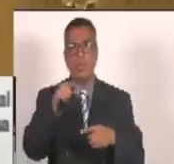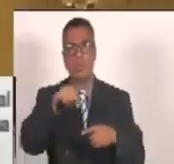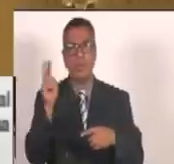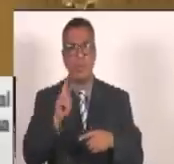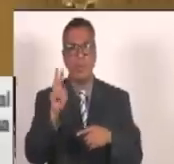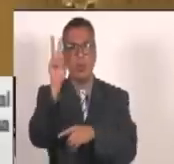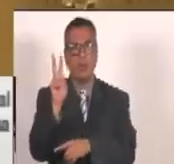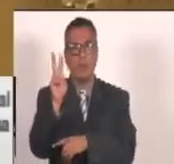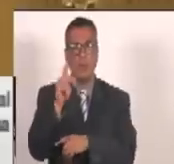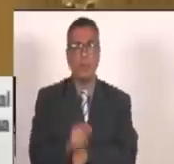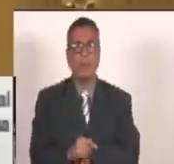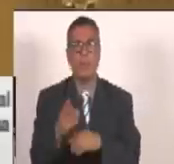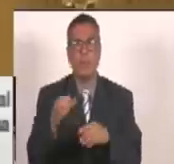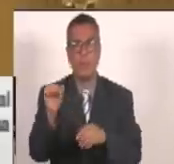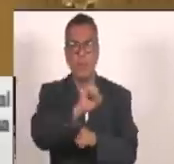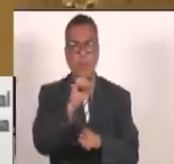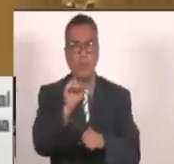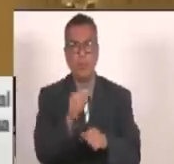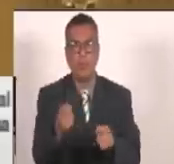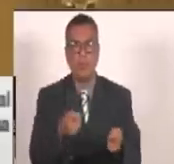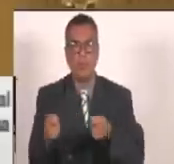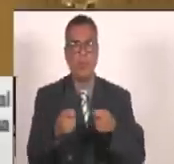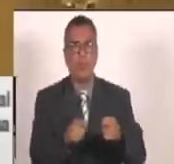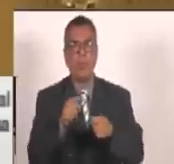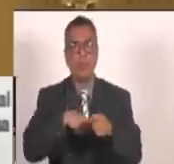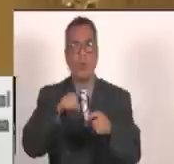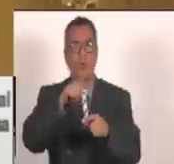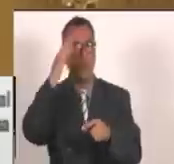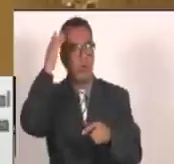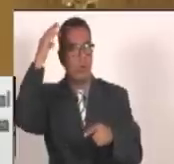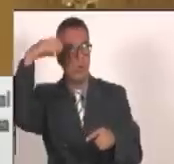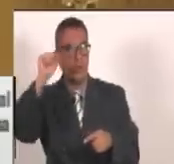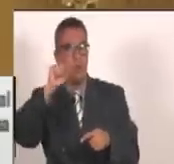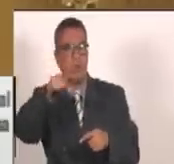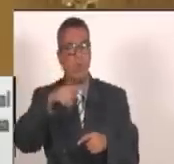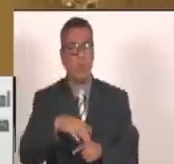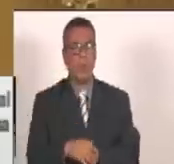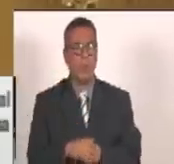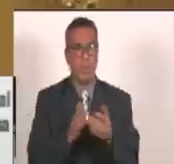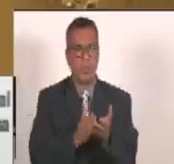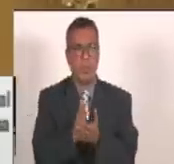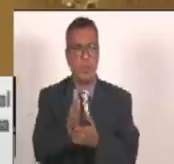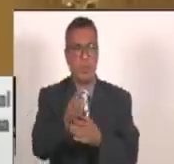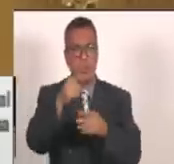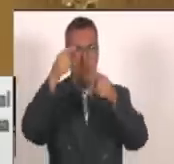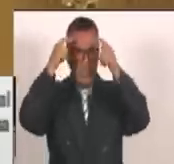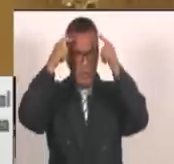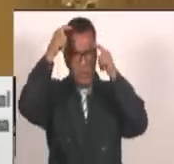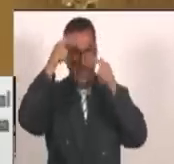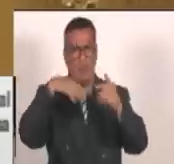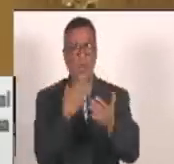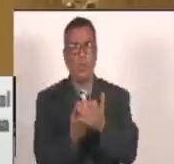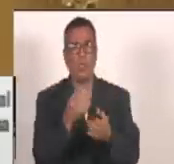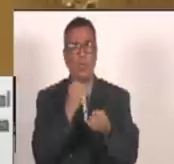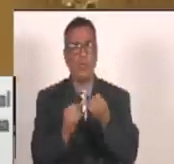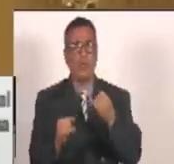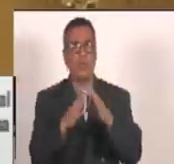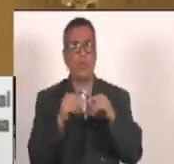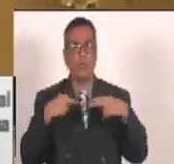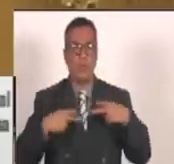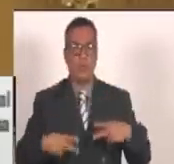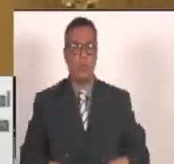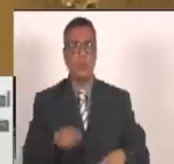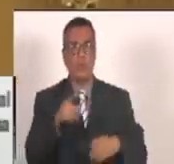Caracas, del Valle, un chofer de autobús, que su único sueño era seguir al comandante Chávez hasta el final de sus